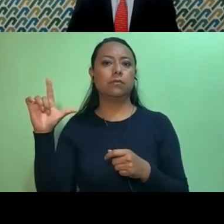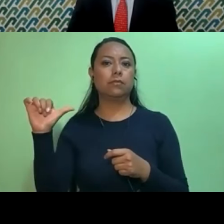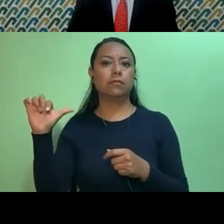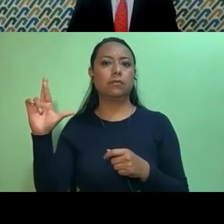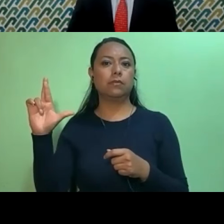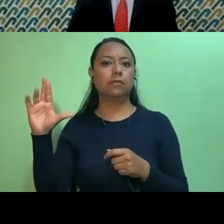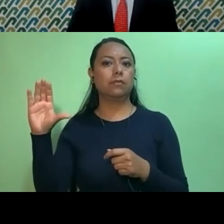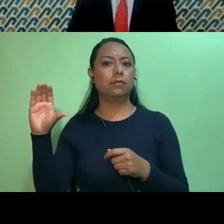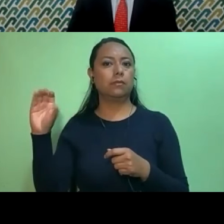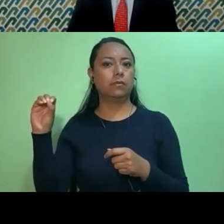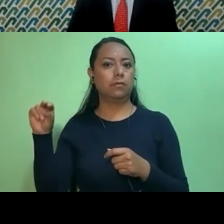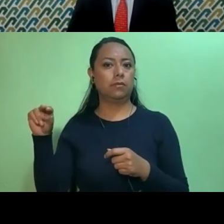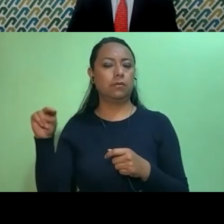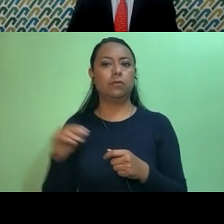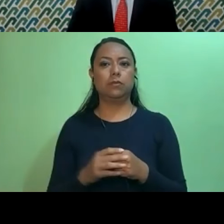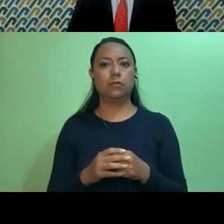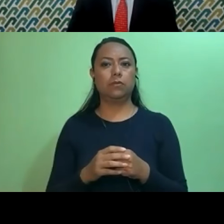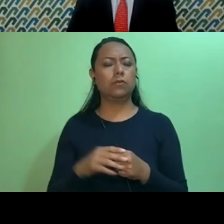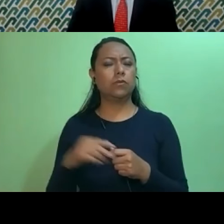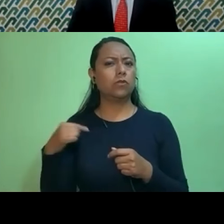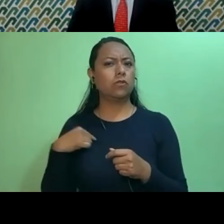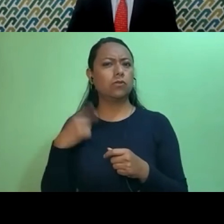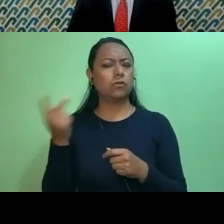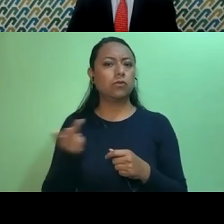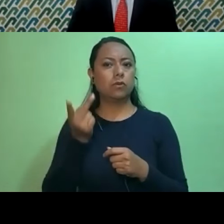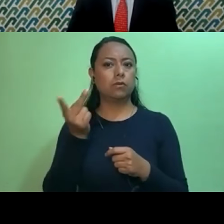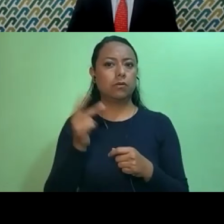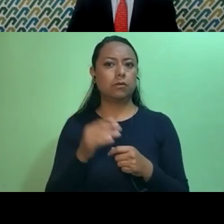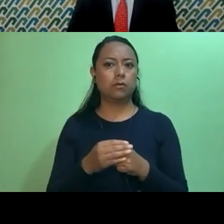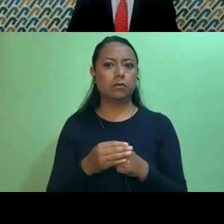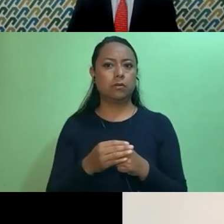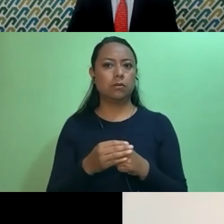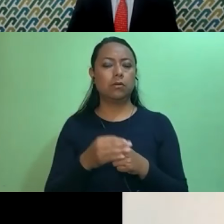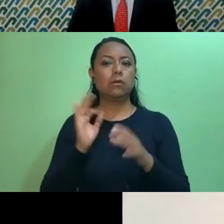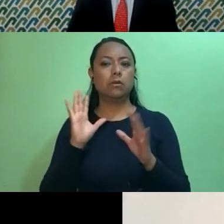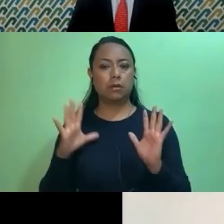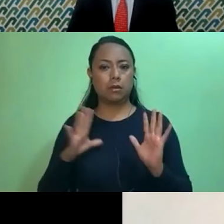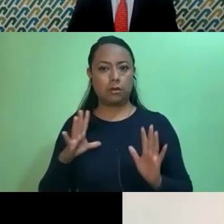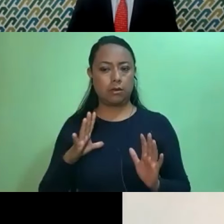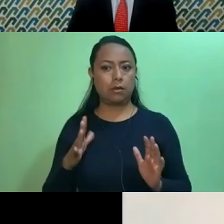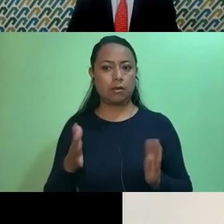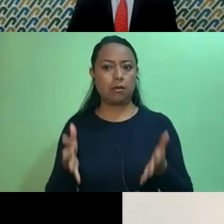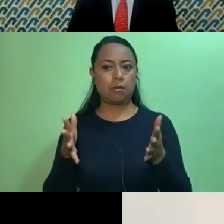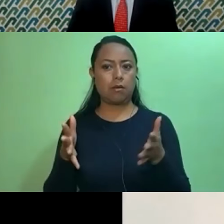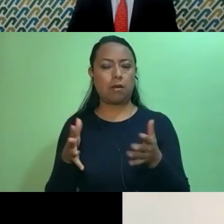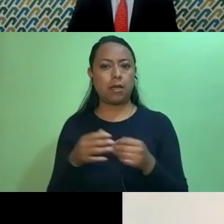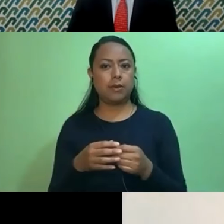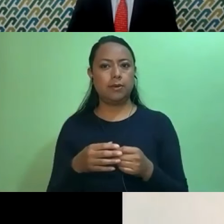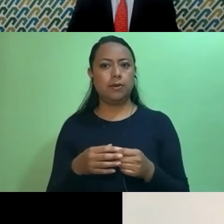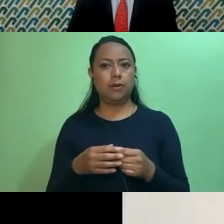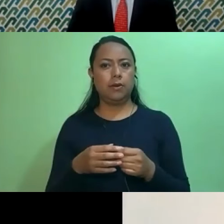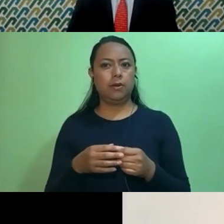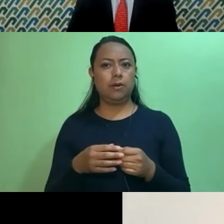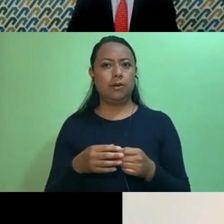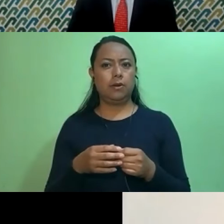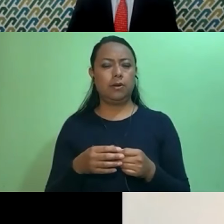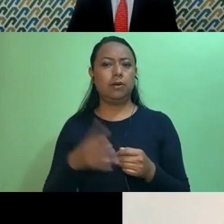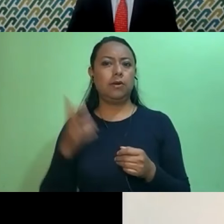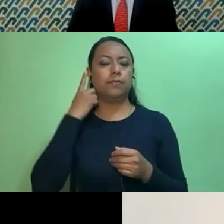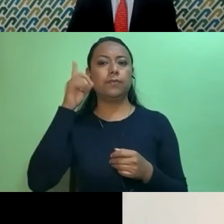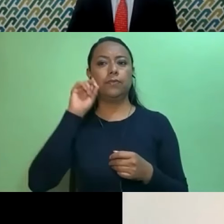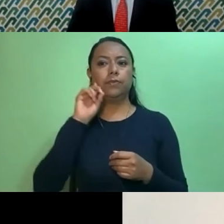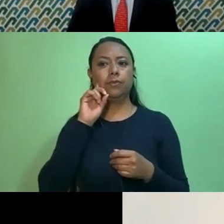Alarcón. Preguntaría que ya se encuentran incorporados a la